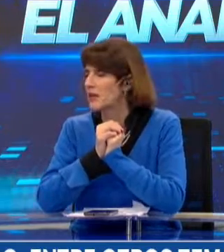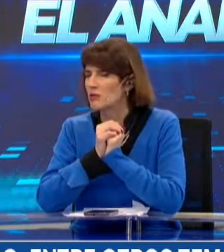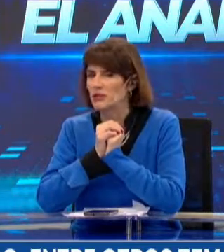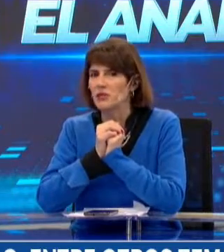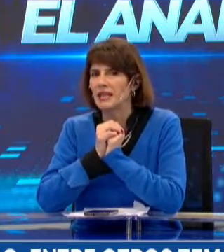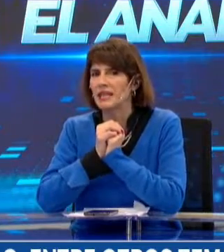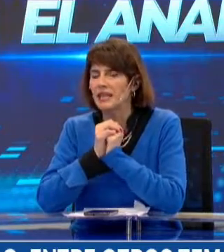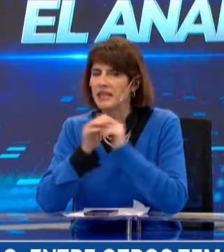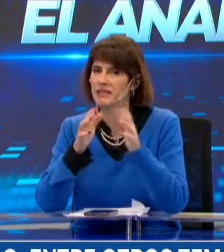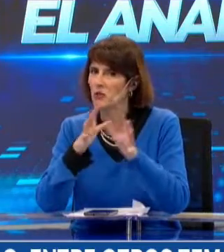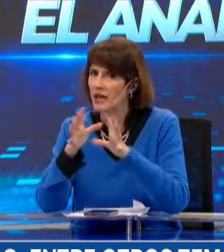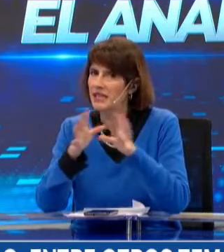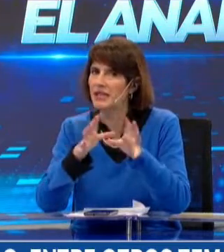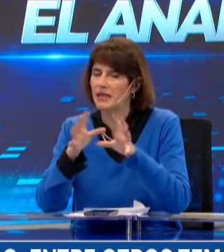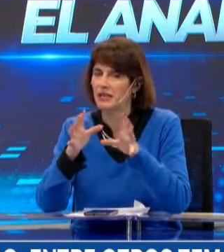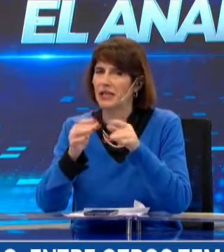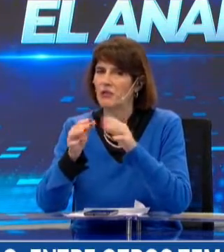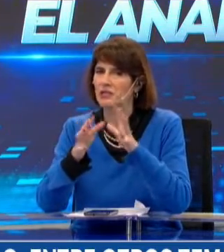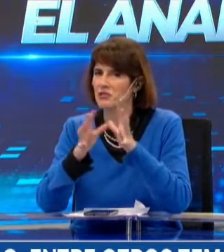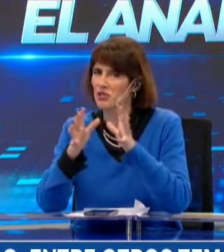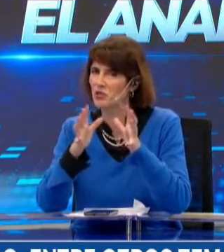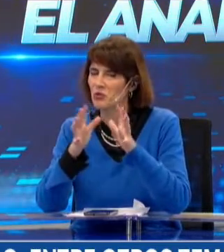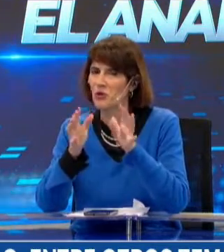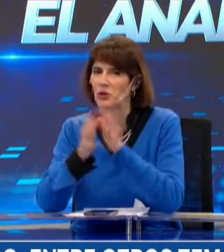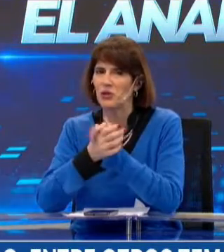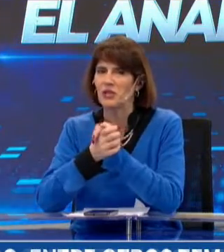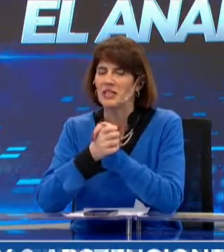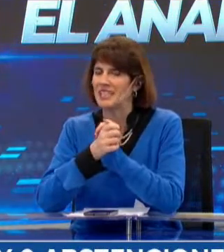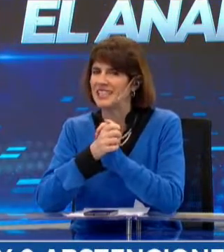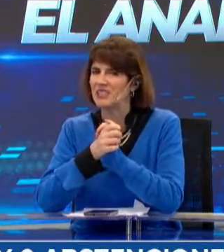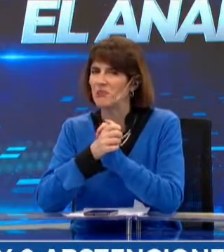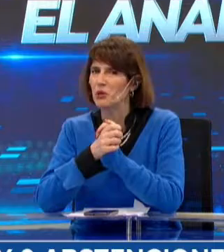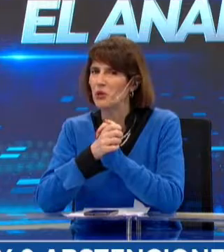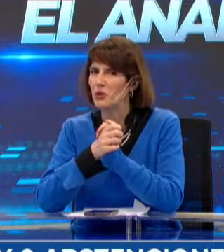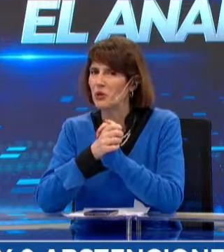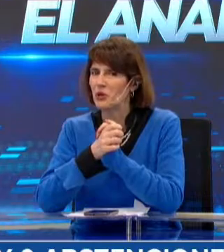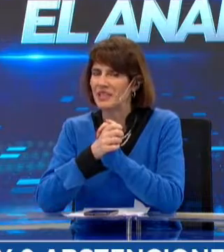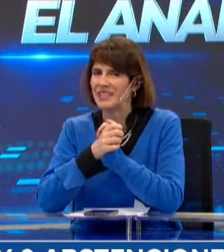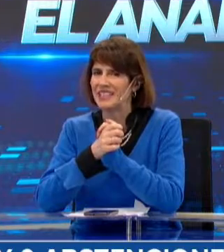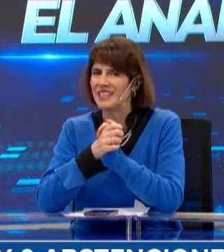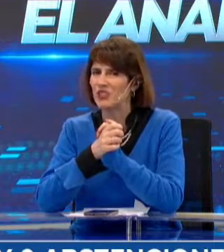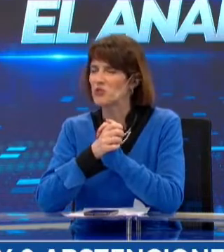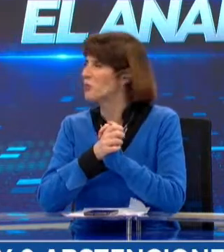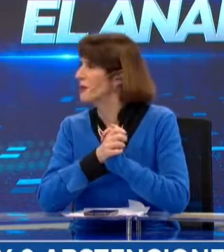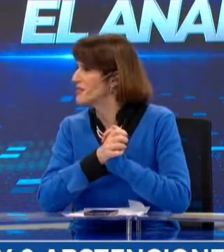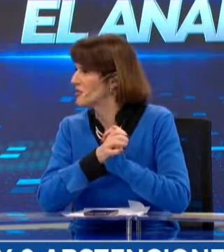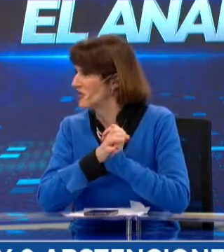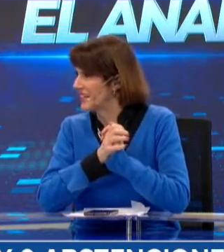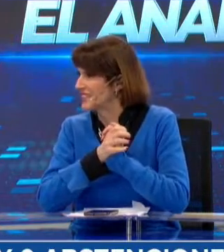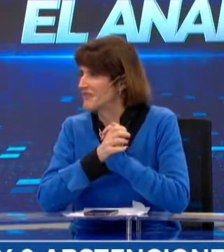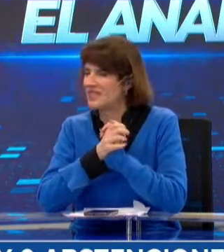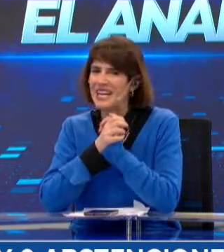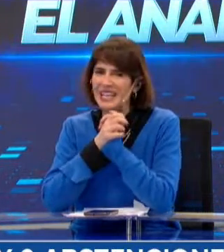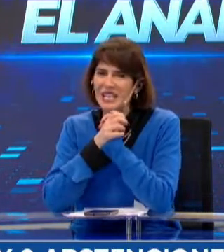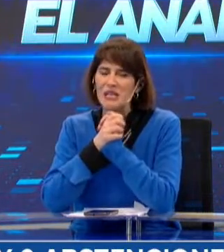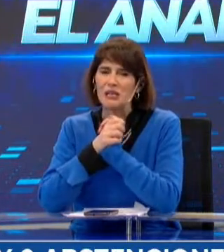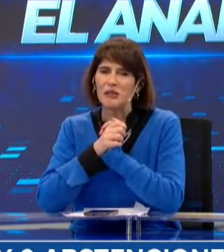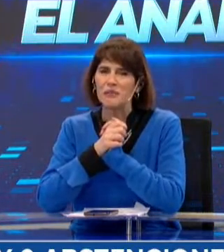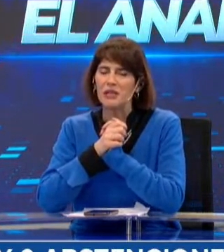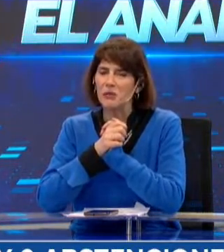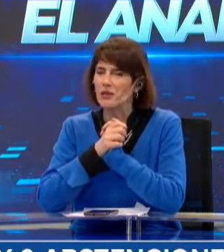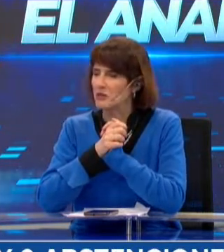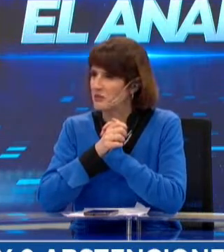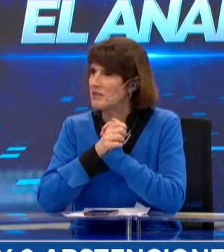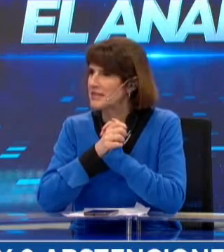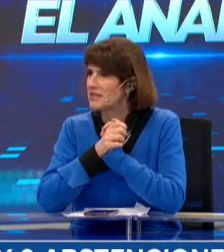que hablar la cuestión de alquileres, aunque ahí la votación estuvo un poco con suspenso hasta Sí. el Ujú. final.